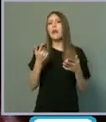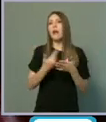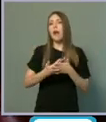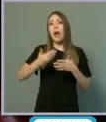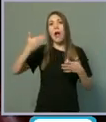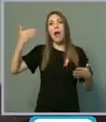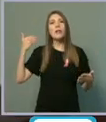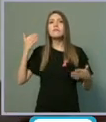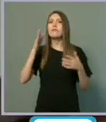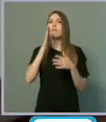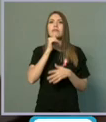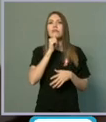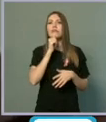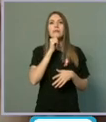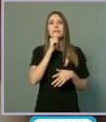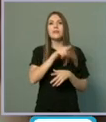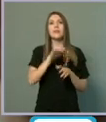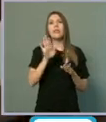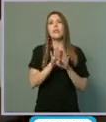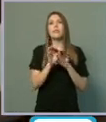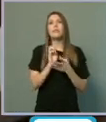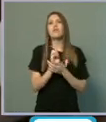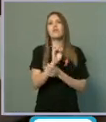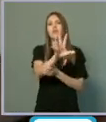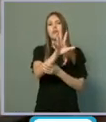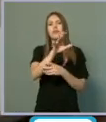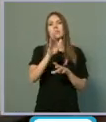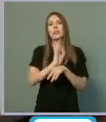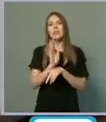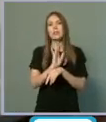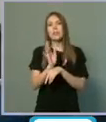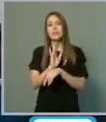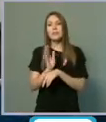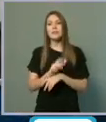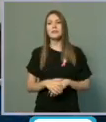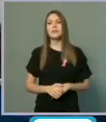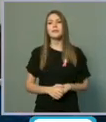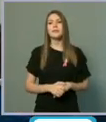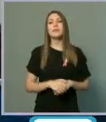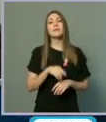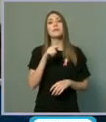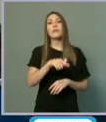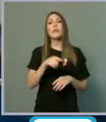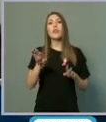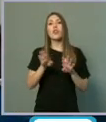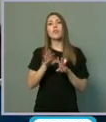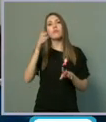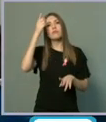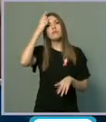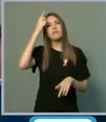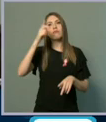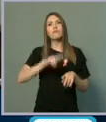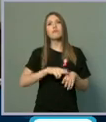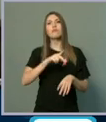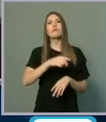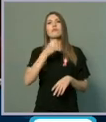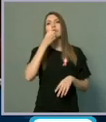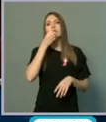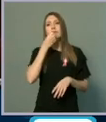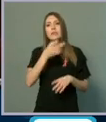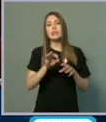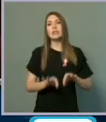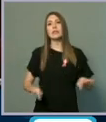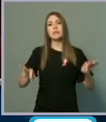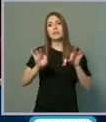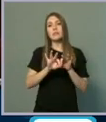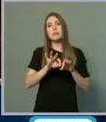el cine. Carlos Saura los mete y se convierte en uno de los directores clave de la cinematografía española. Enfrente de él,